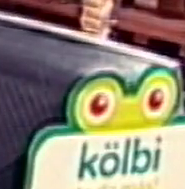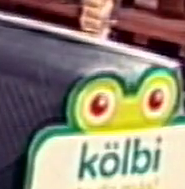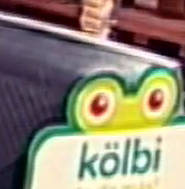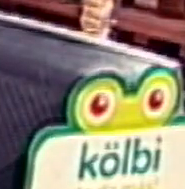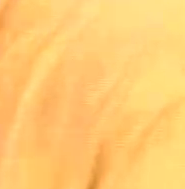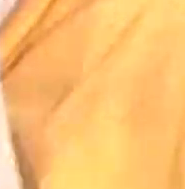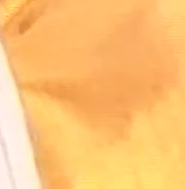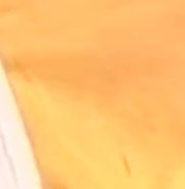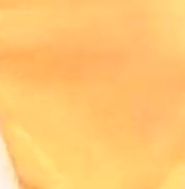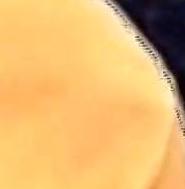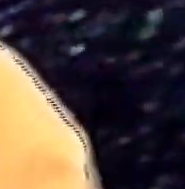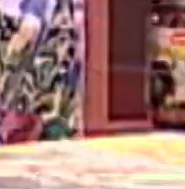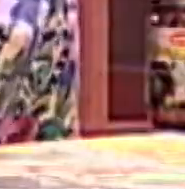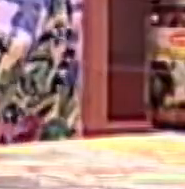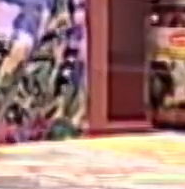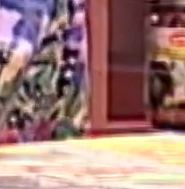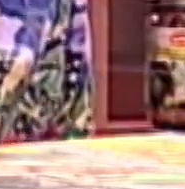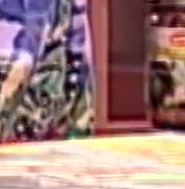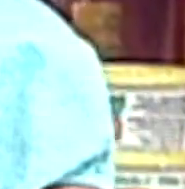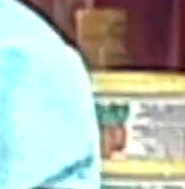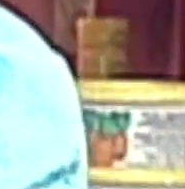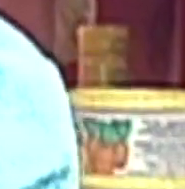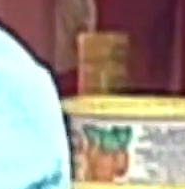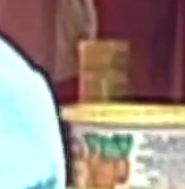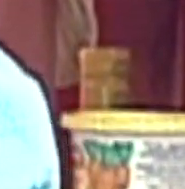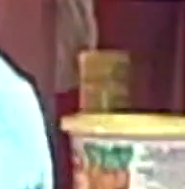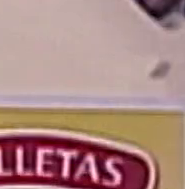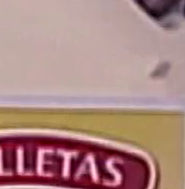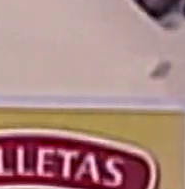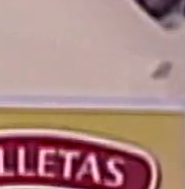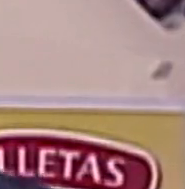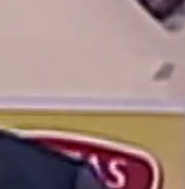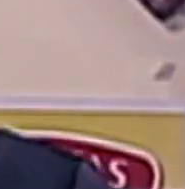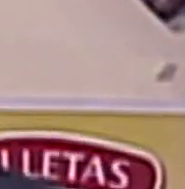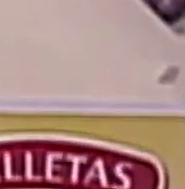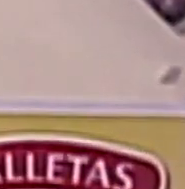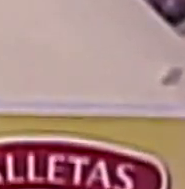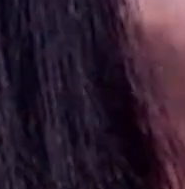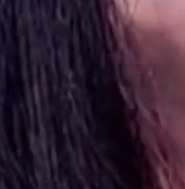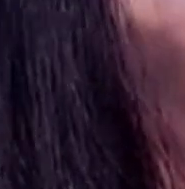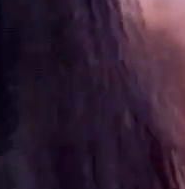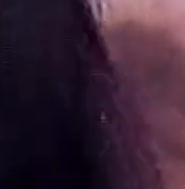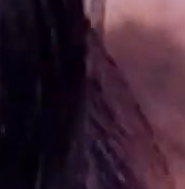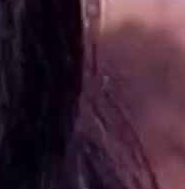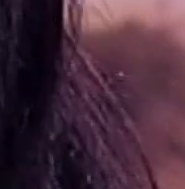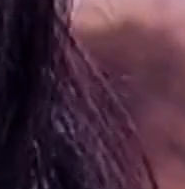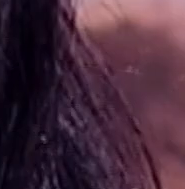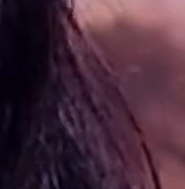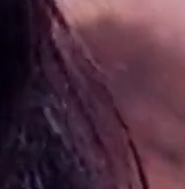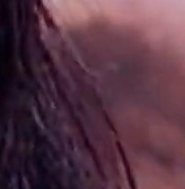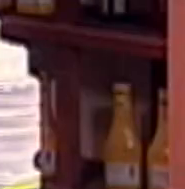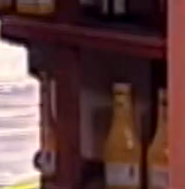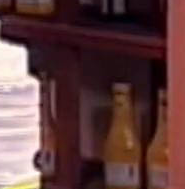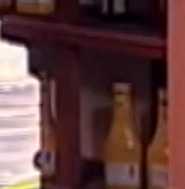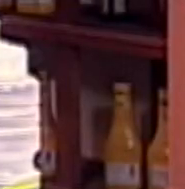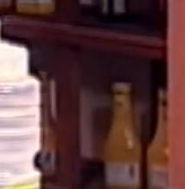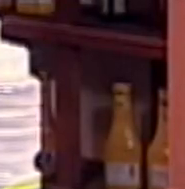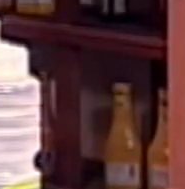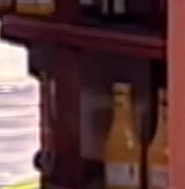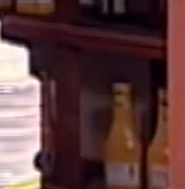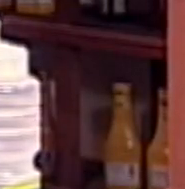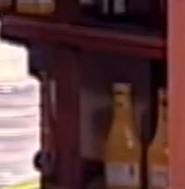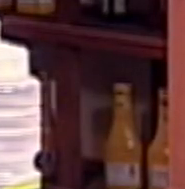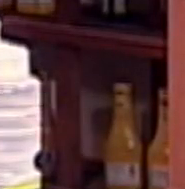costumbres. Naín, Chepita, Lolita y todos nuestros queridos personajes llenarán nuevamente